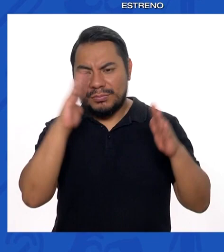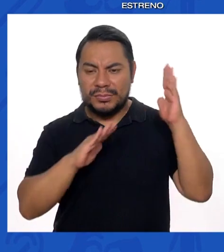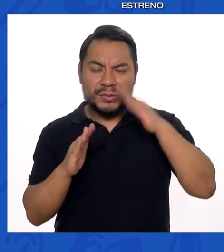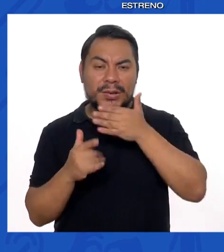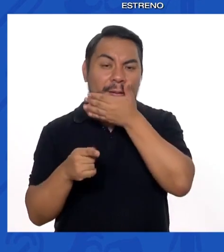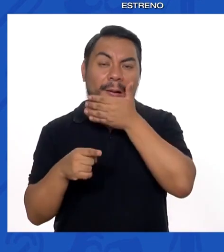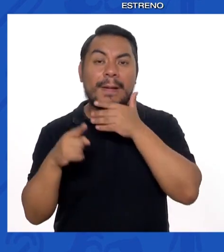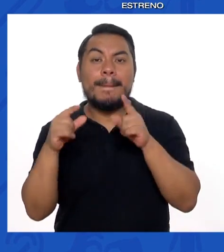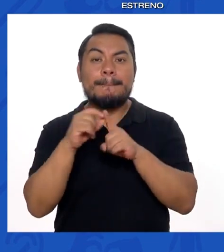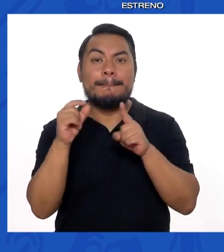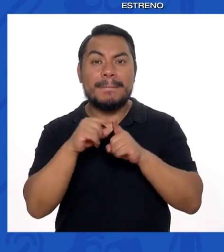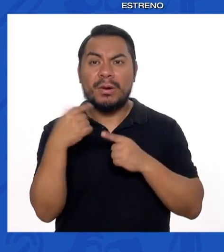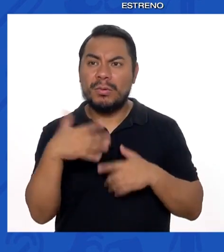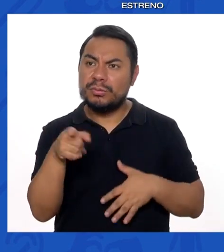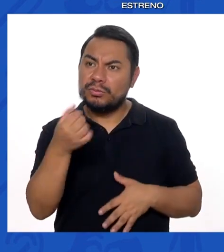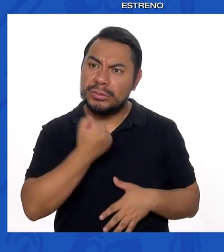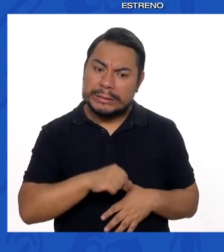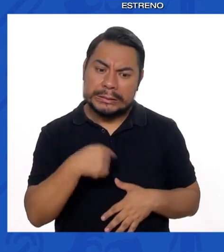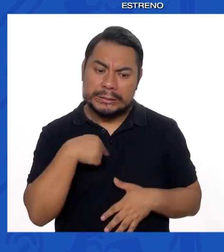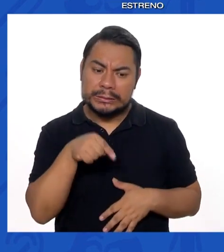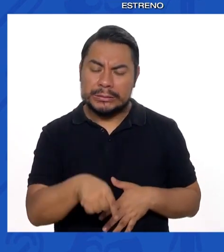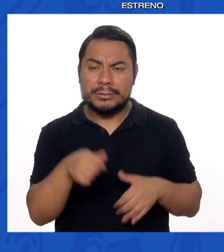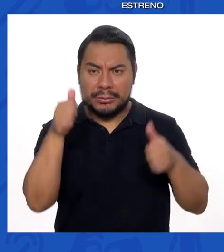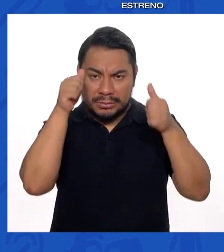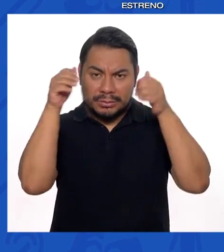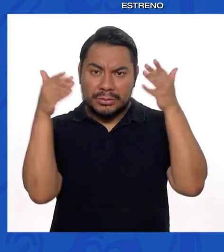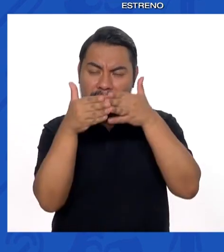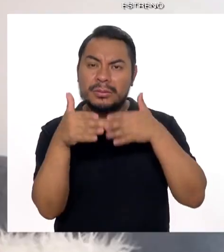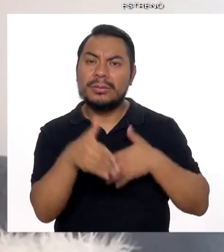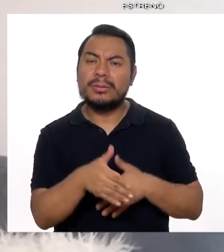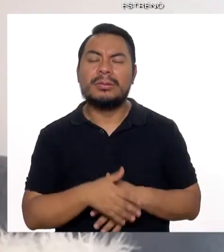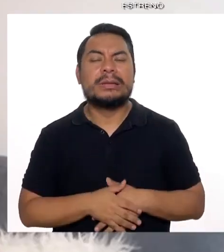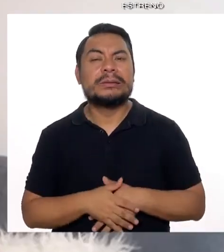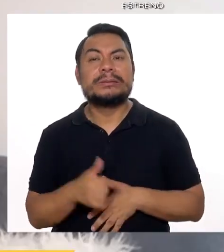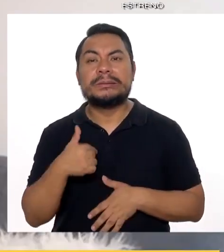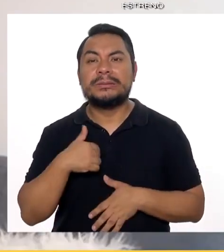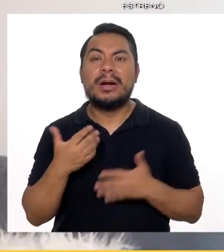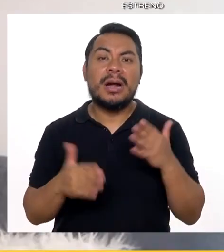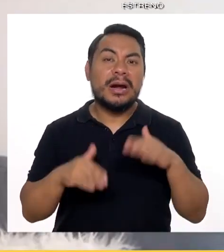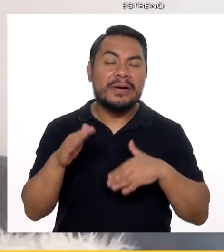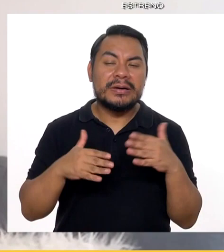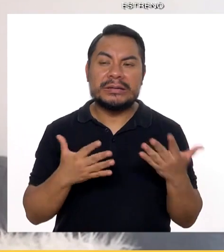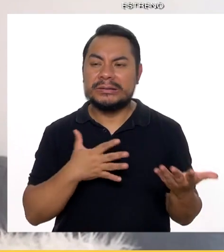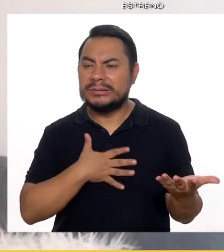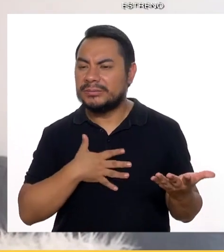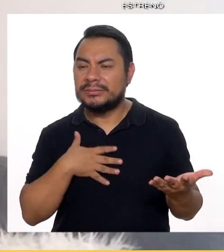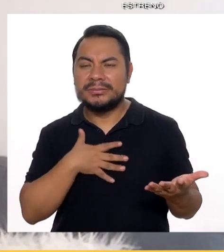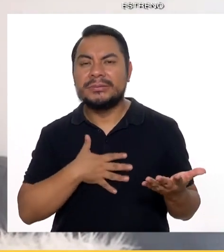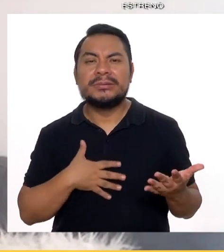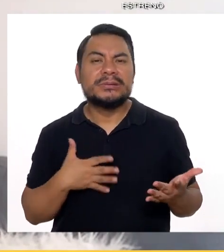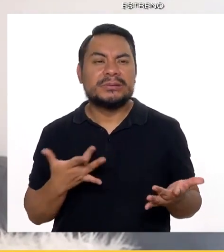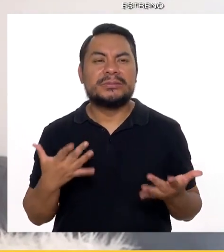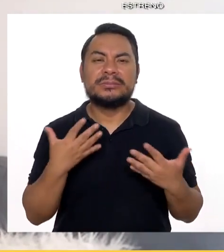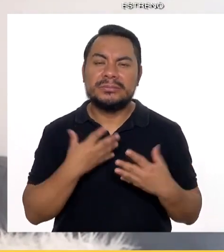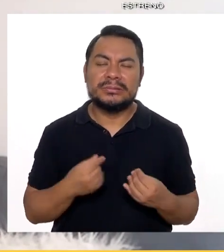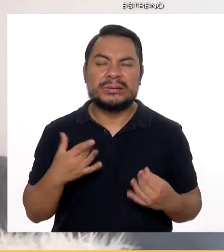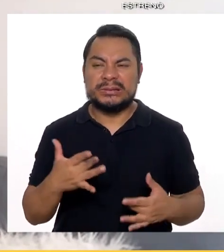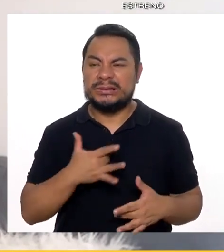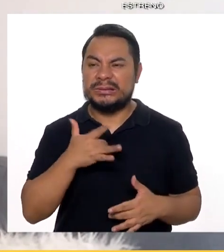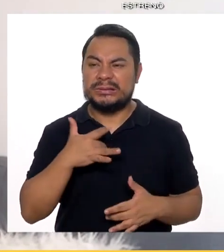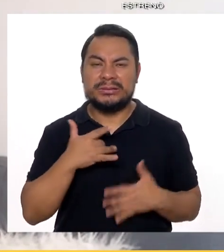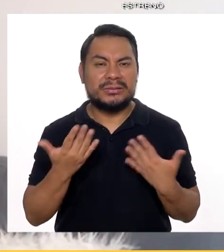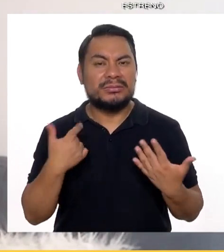cuando escucha la palabra autismo junto al nombre de su hijo, y a veces te dejas llevar por